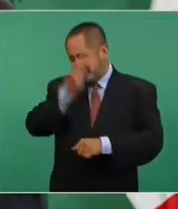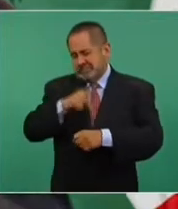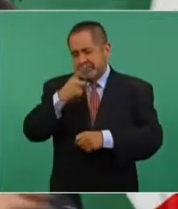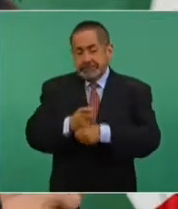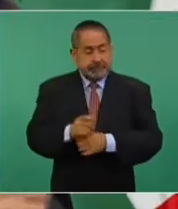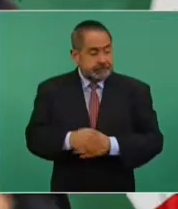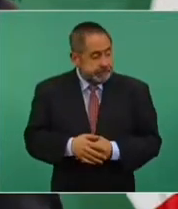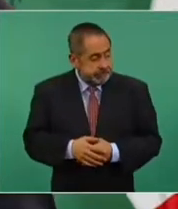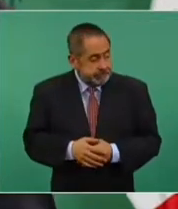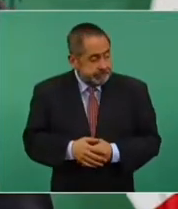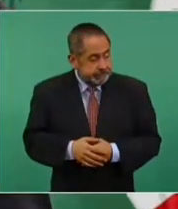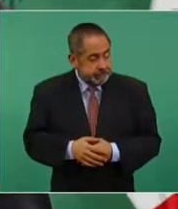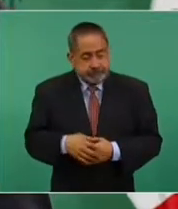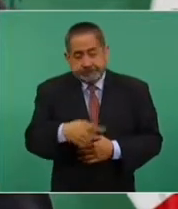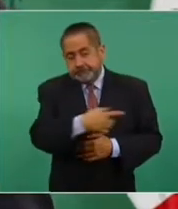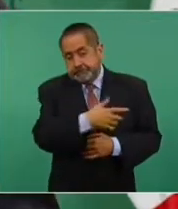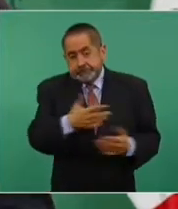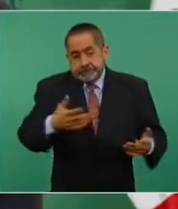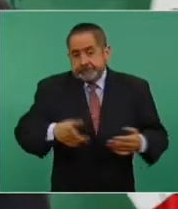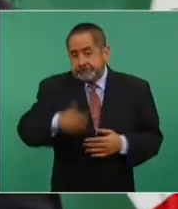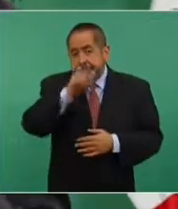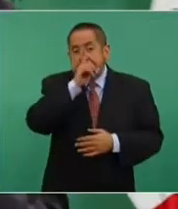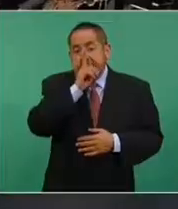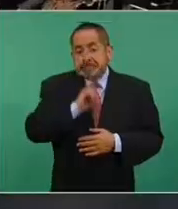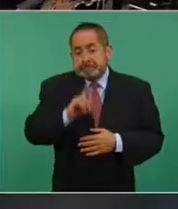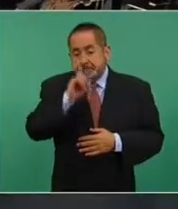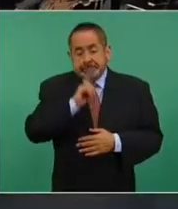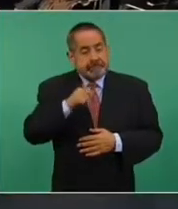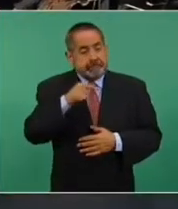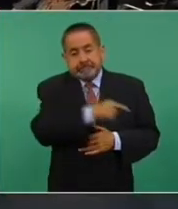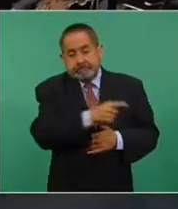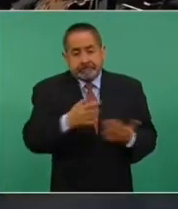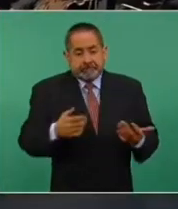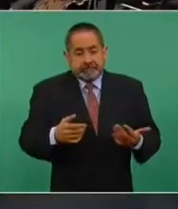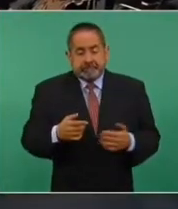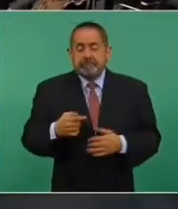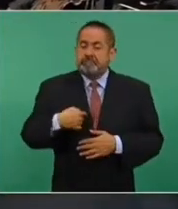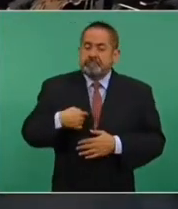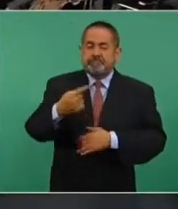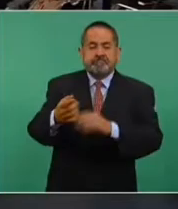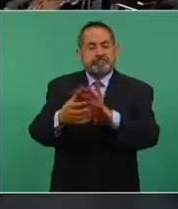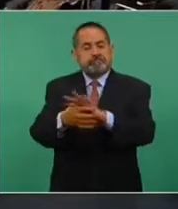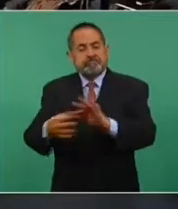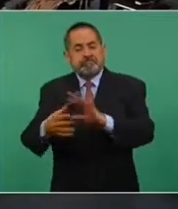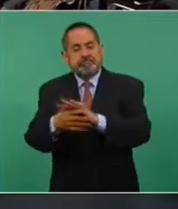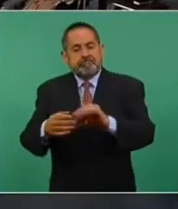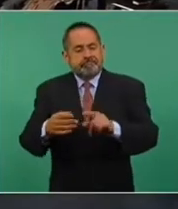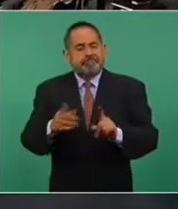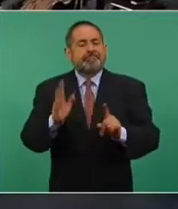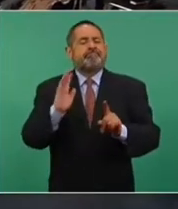pues es una mentira, pero uno lo explica porque Krause